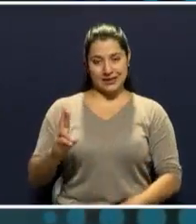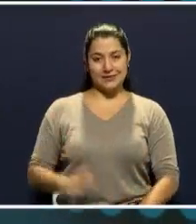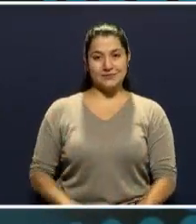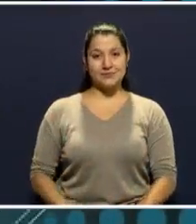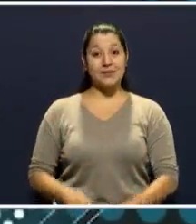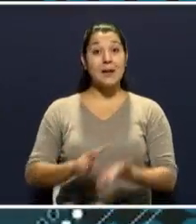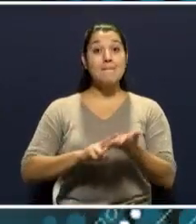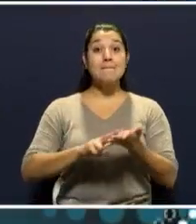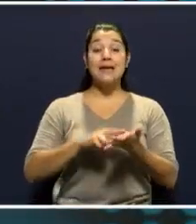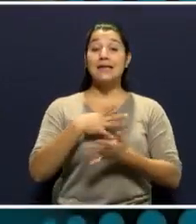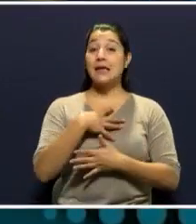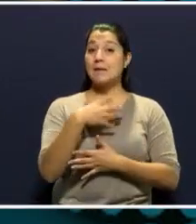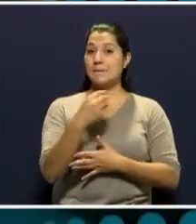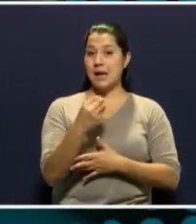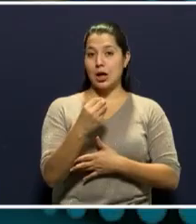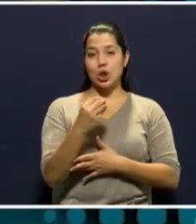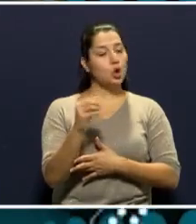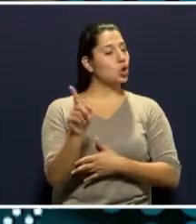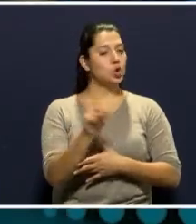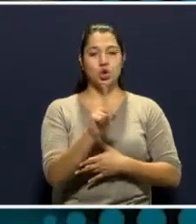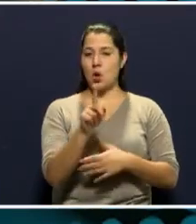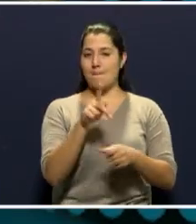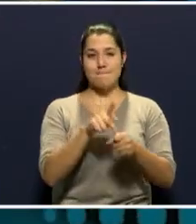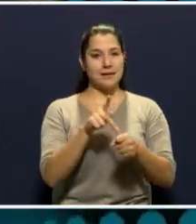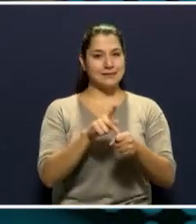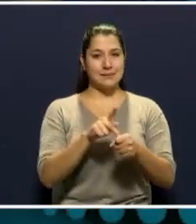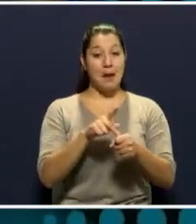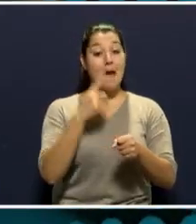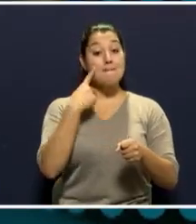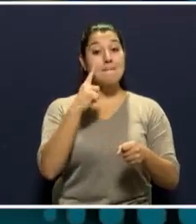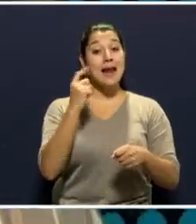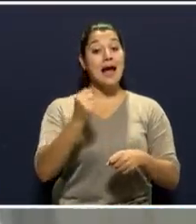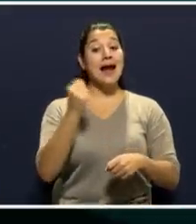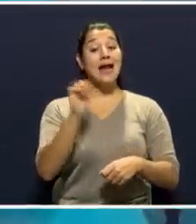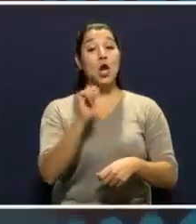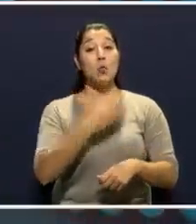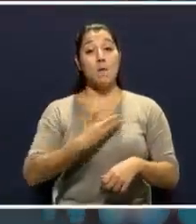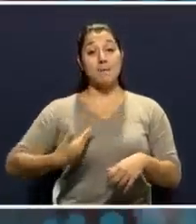Liberación Nacional no aspirará a la presidencia del directorio legislativo.